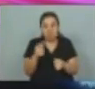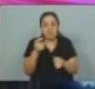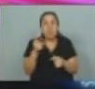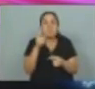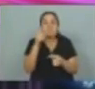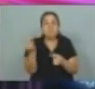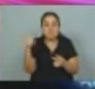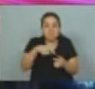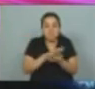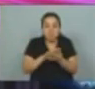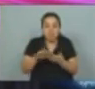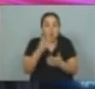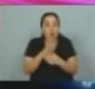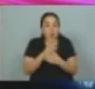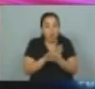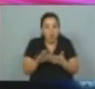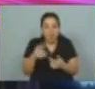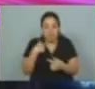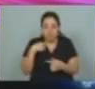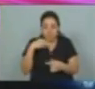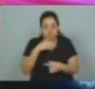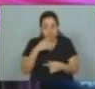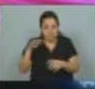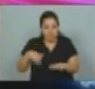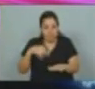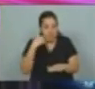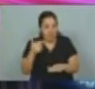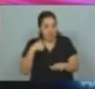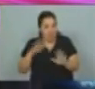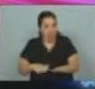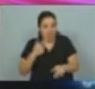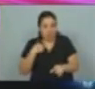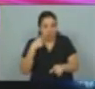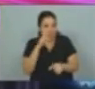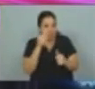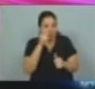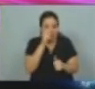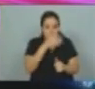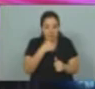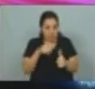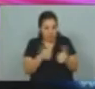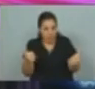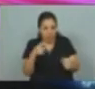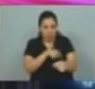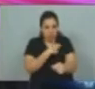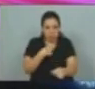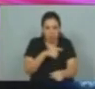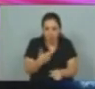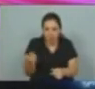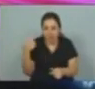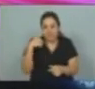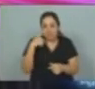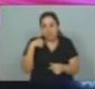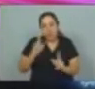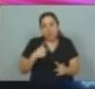cuando todavía no tenés la cabeza acostumbrada a que papá y mamá no están más juntos, me entra de cosas que no voy a contar porque mis hijas